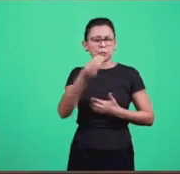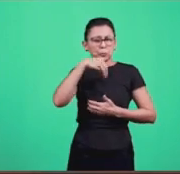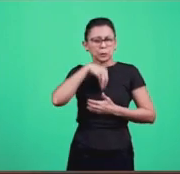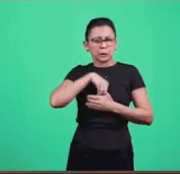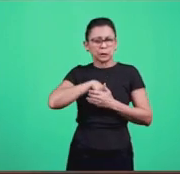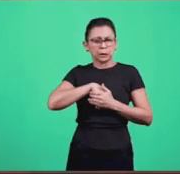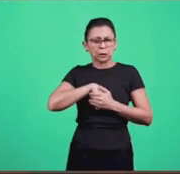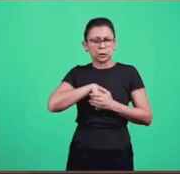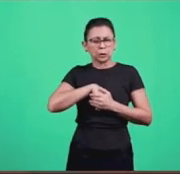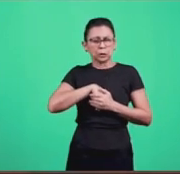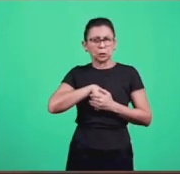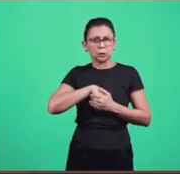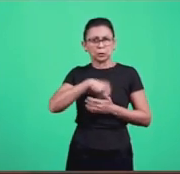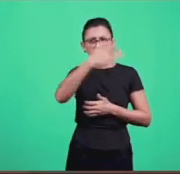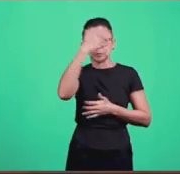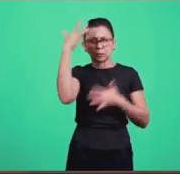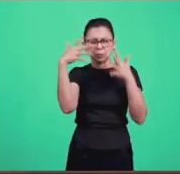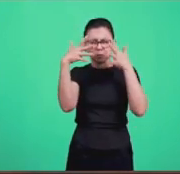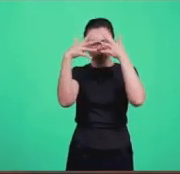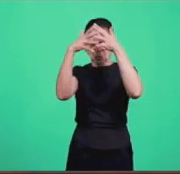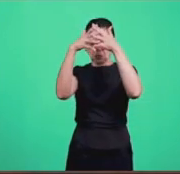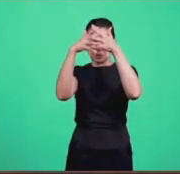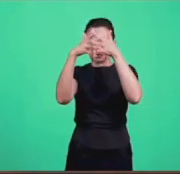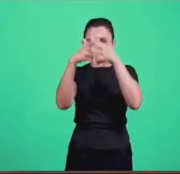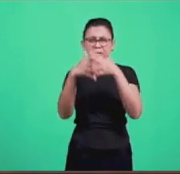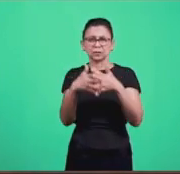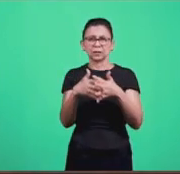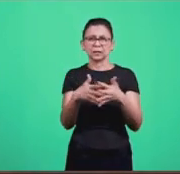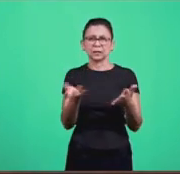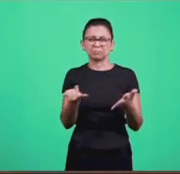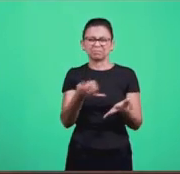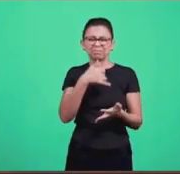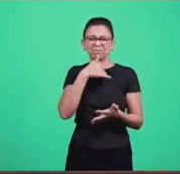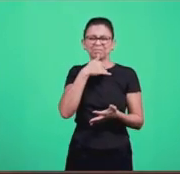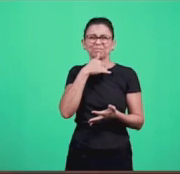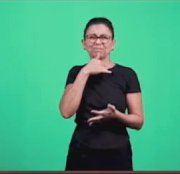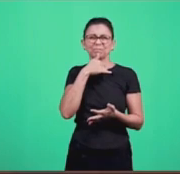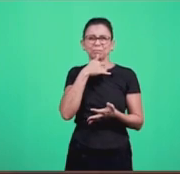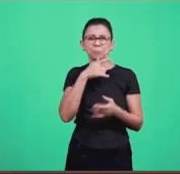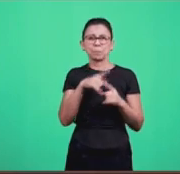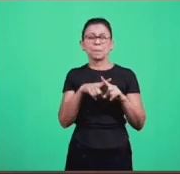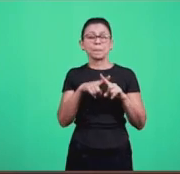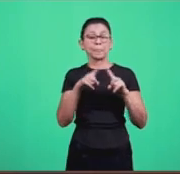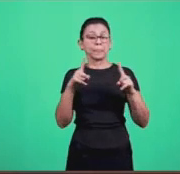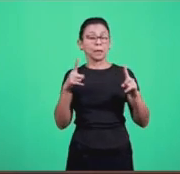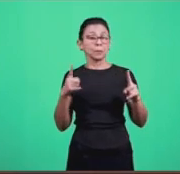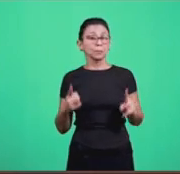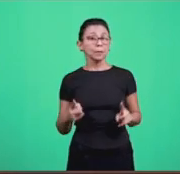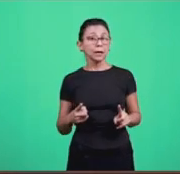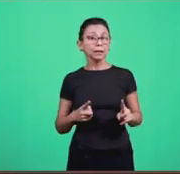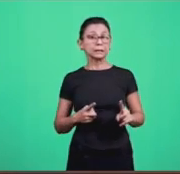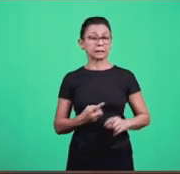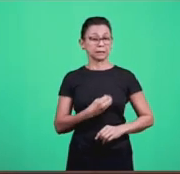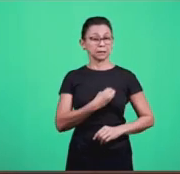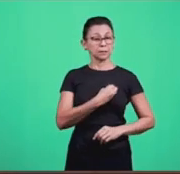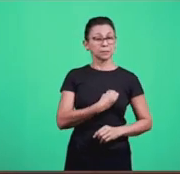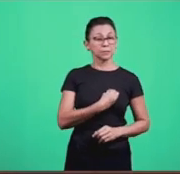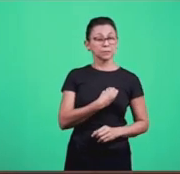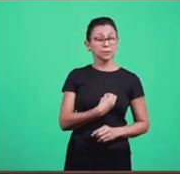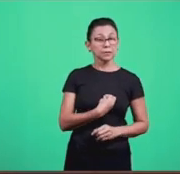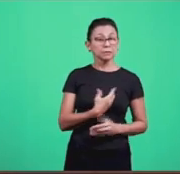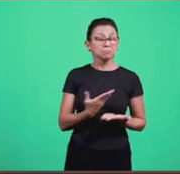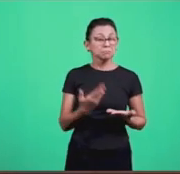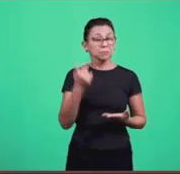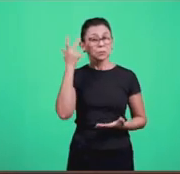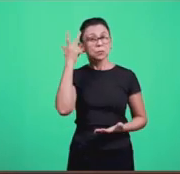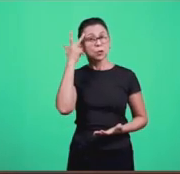un conflicto dentro del hombre. El hombre no es feliz lejos del Señor. Ellos viven y